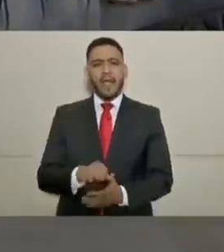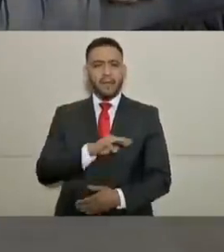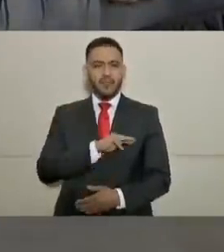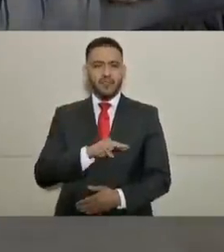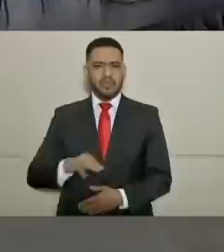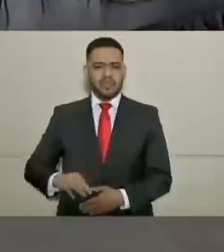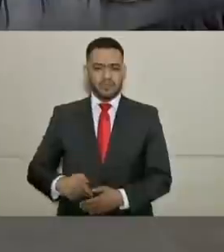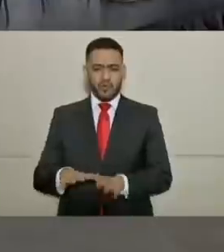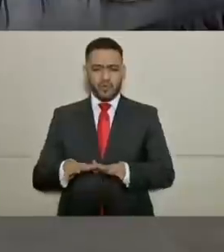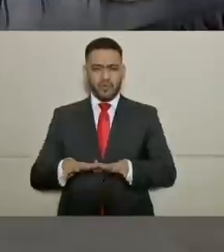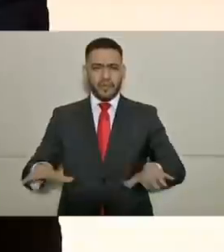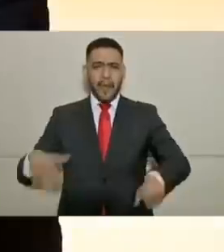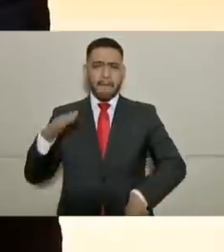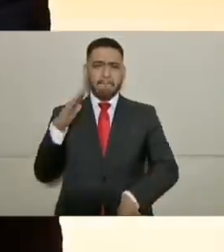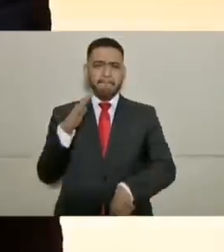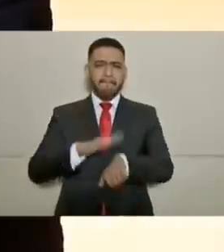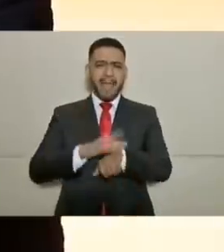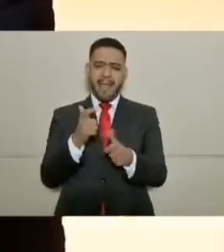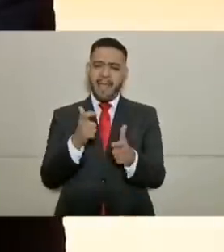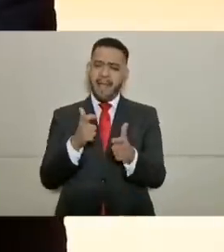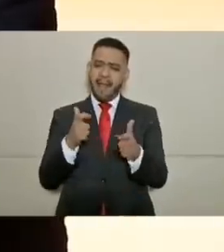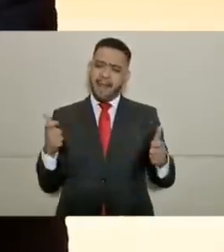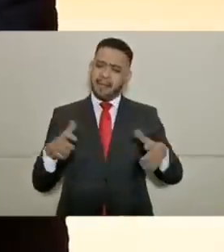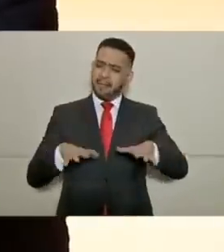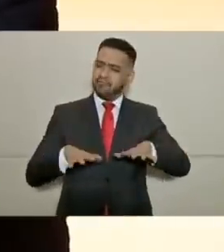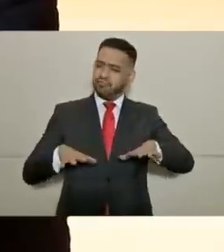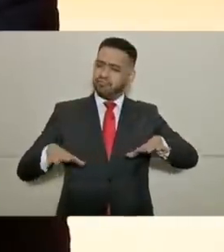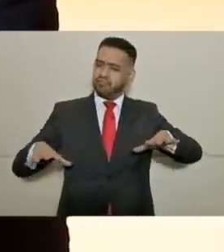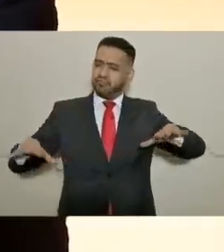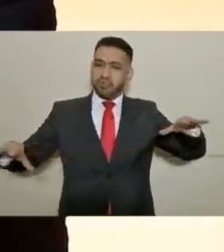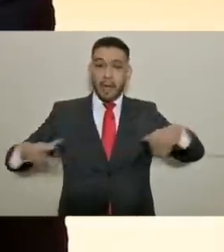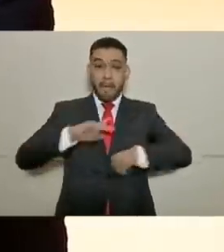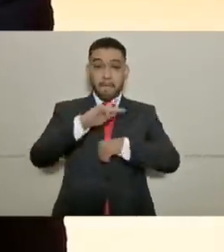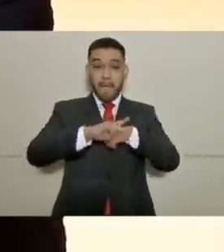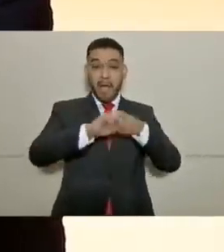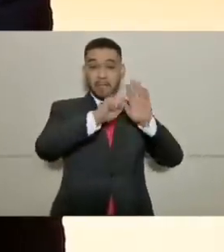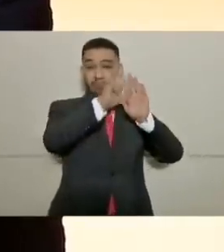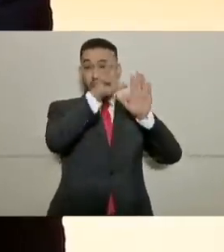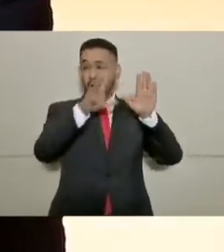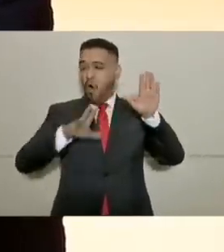mayor extensión territorial en nuestro país.